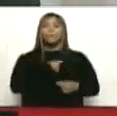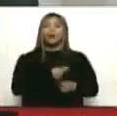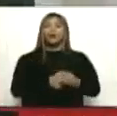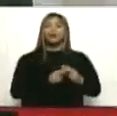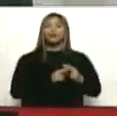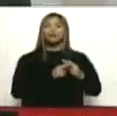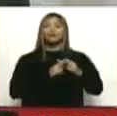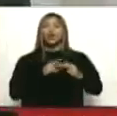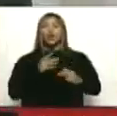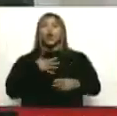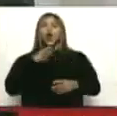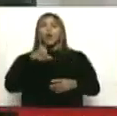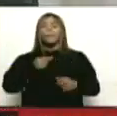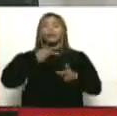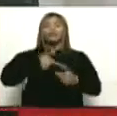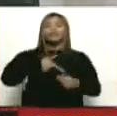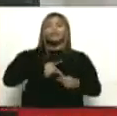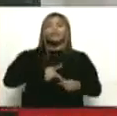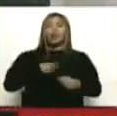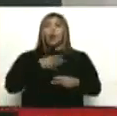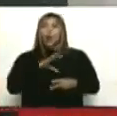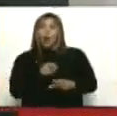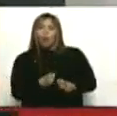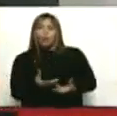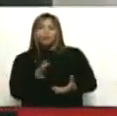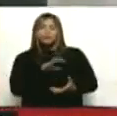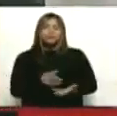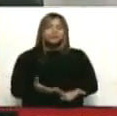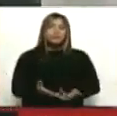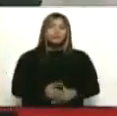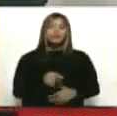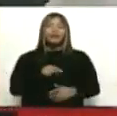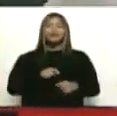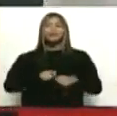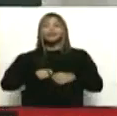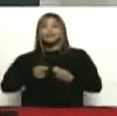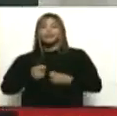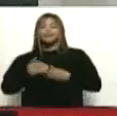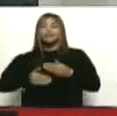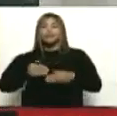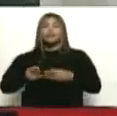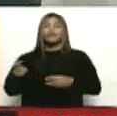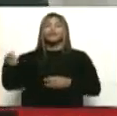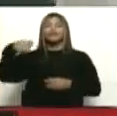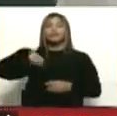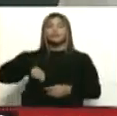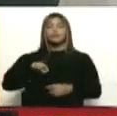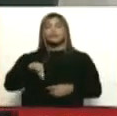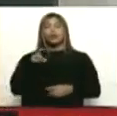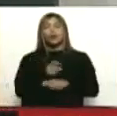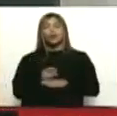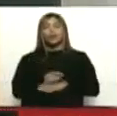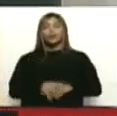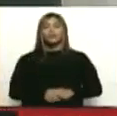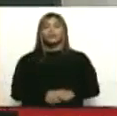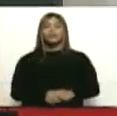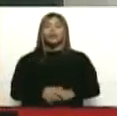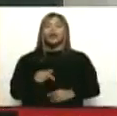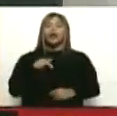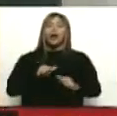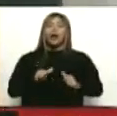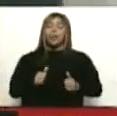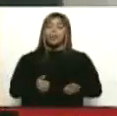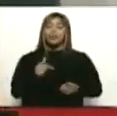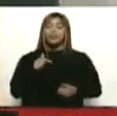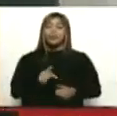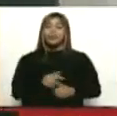comprar un taladro, no podemos realizar la operación del taladro. Y eso va afectando los ingresos del Estado. Uh-huh. Ahora, a partir de allí, se han